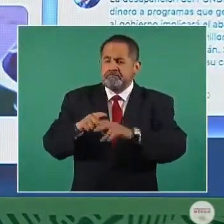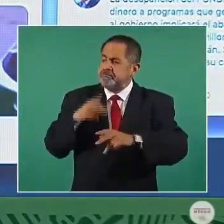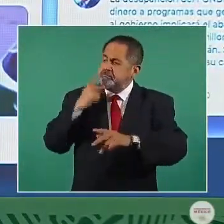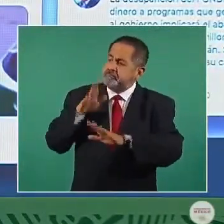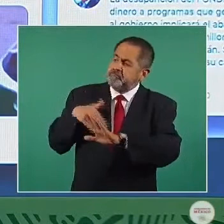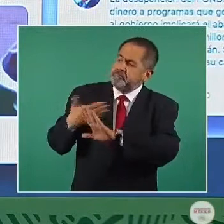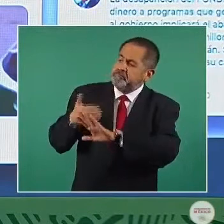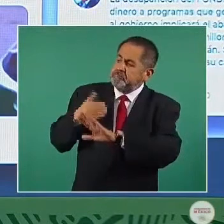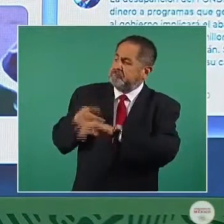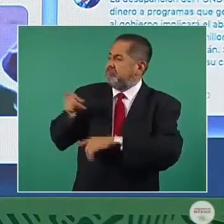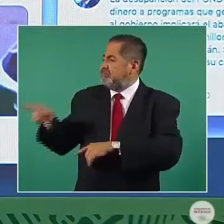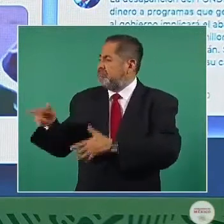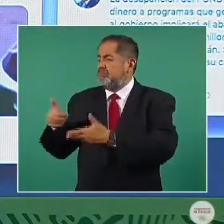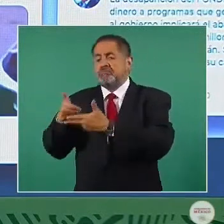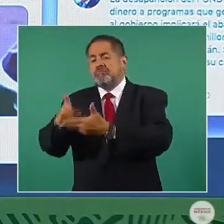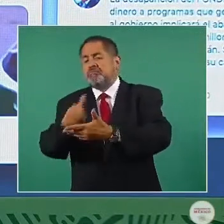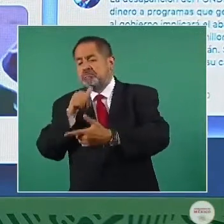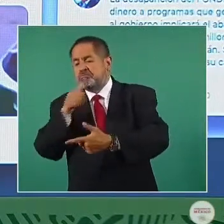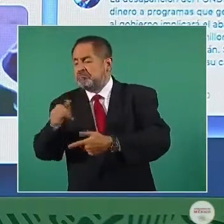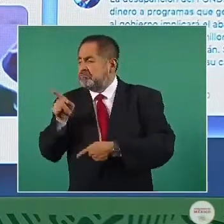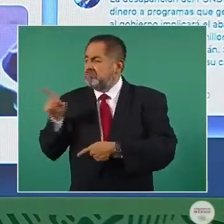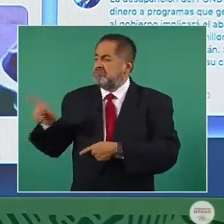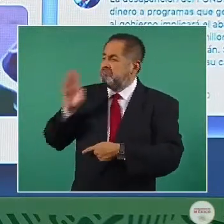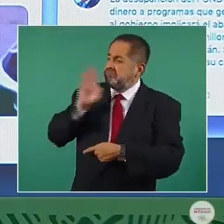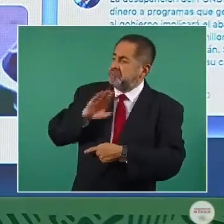hablando de que no se atiende a los damnificados,